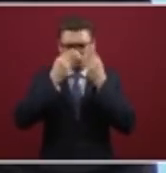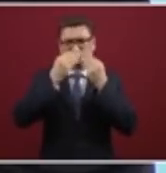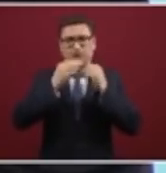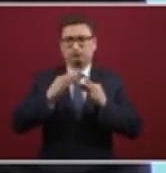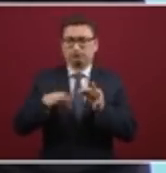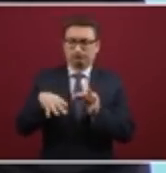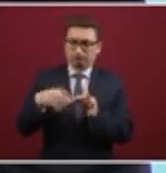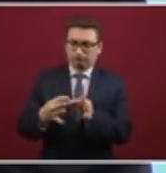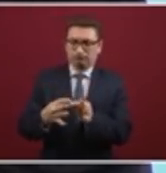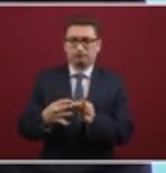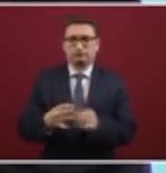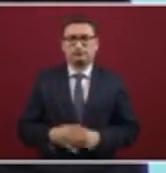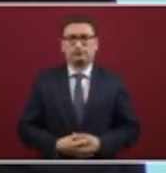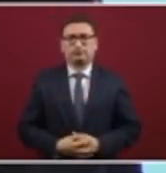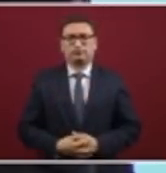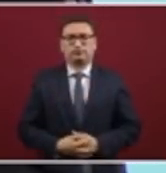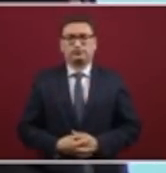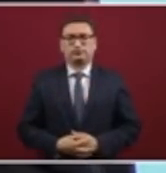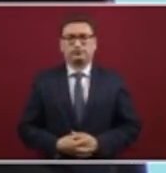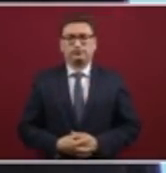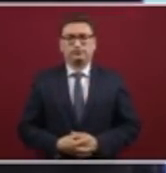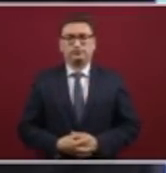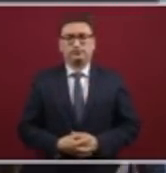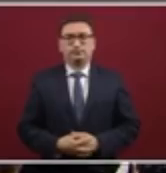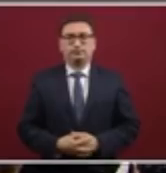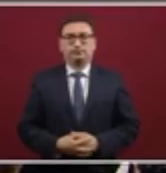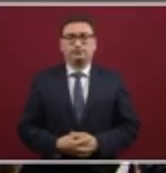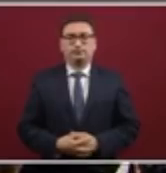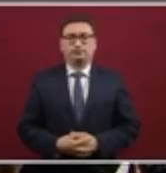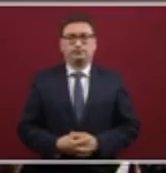inició operaciones en todo el país entonces